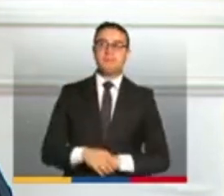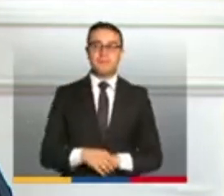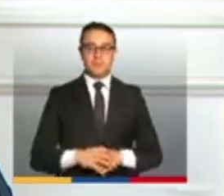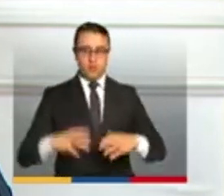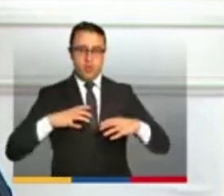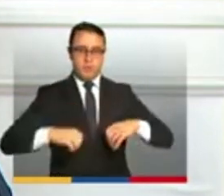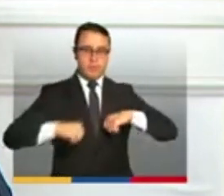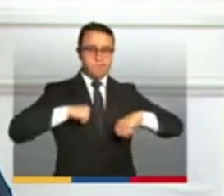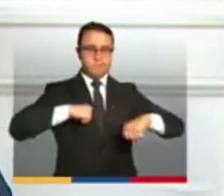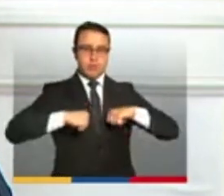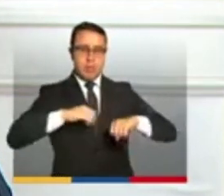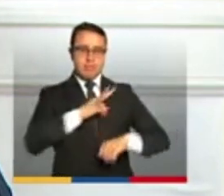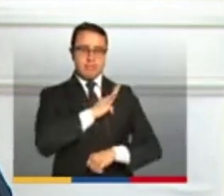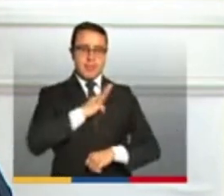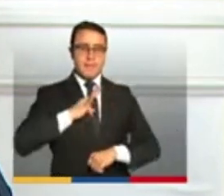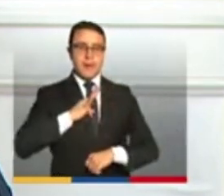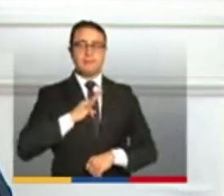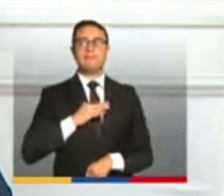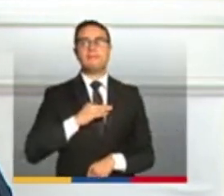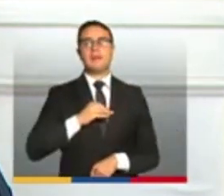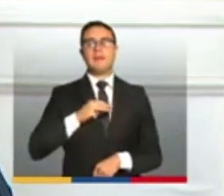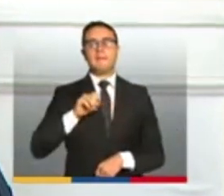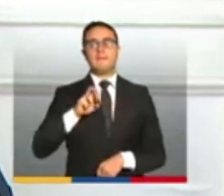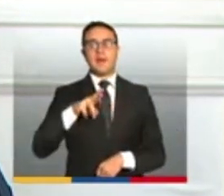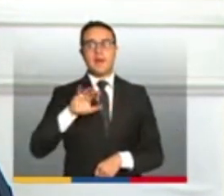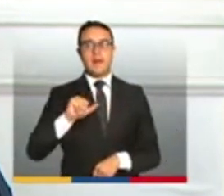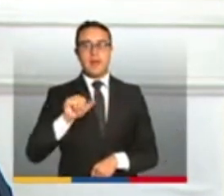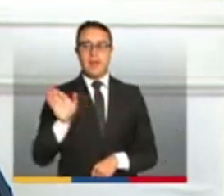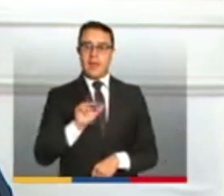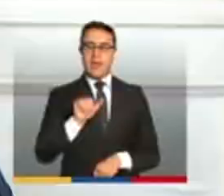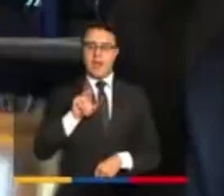Fisioterapeuta, Mónica Viviana Aranzazu Toro,